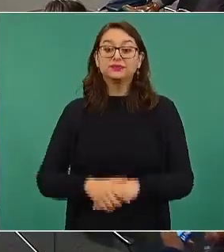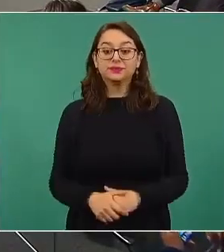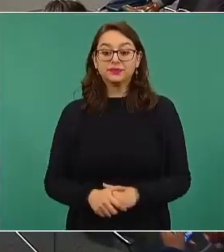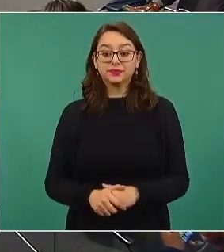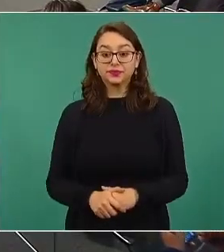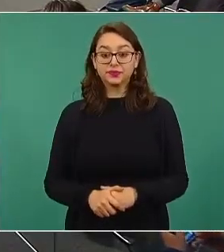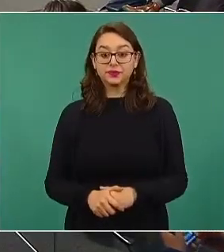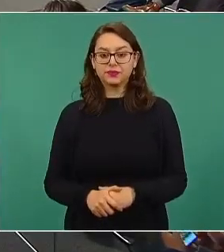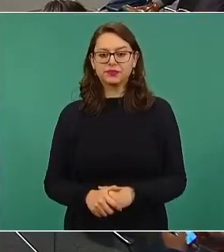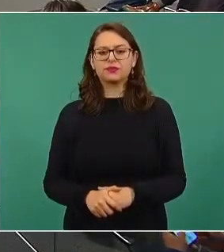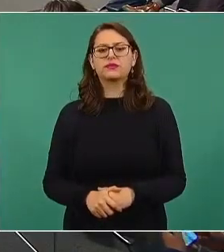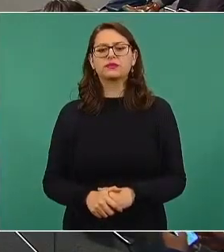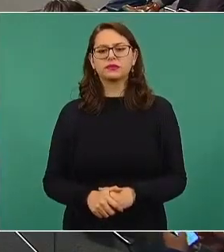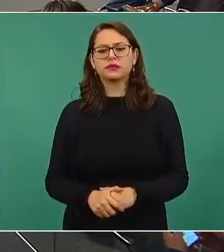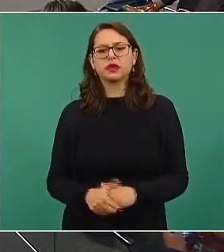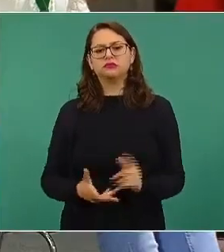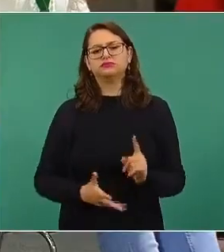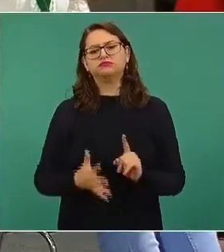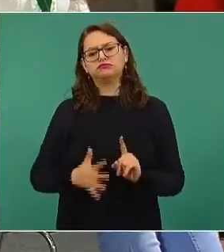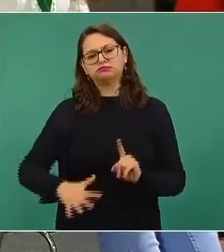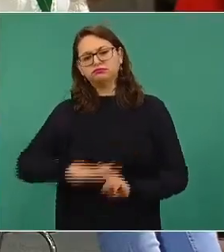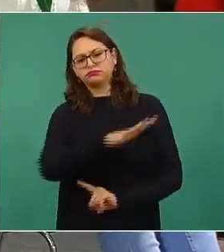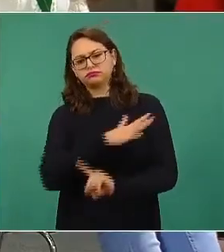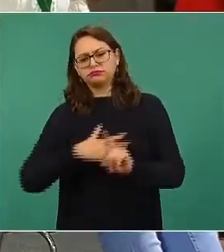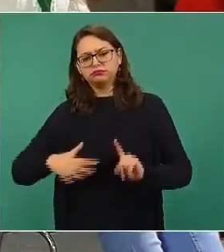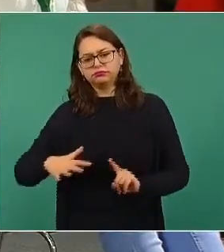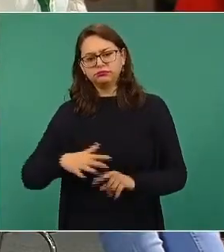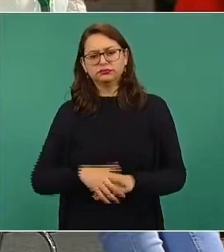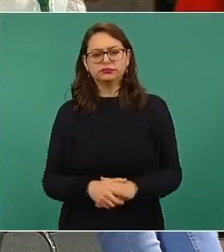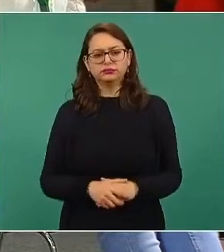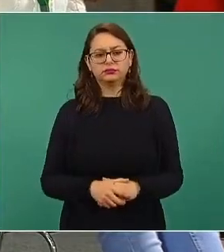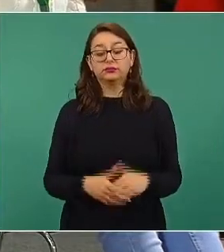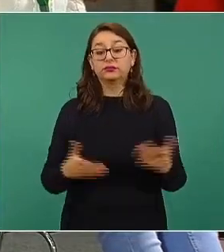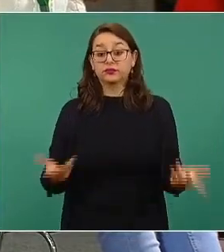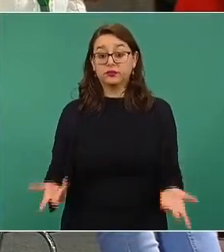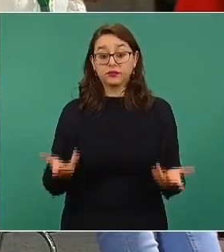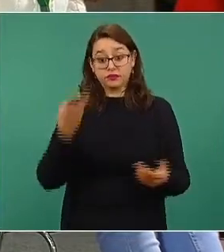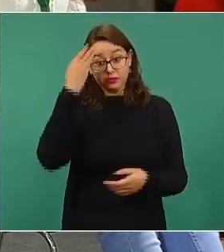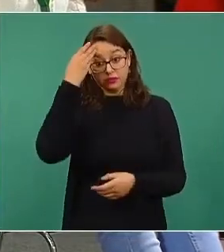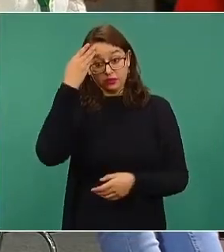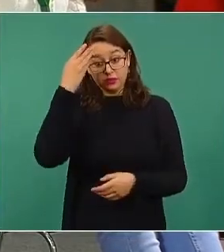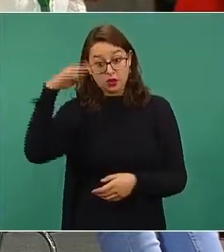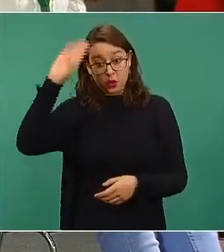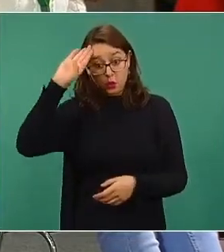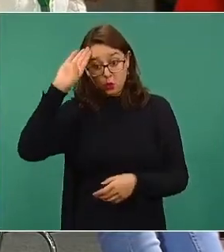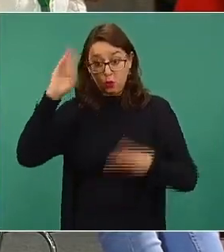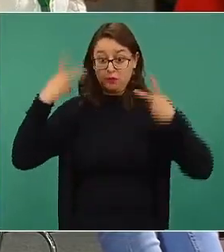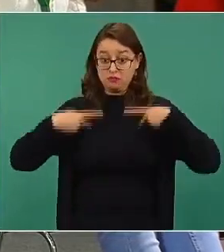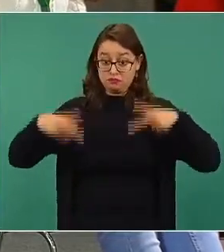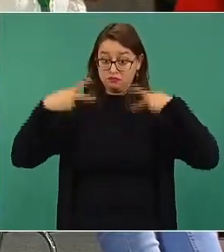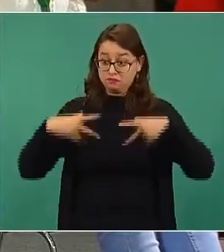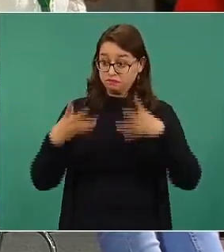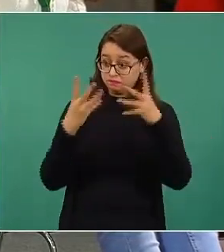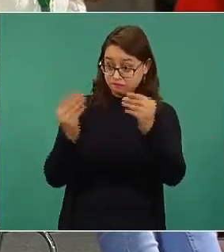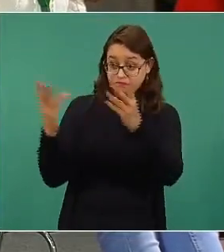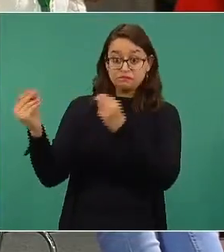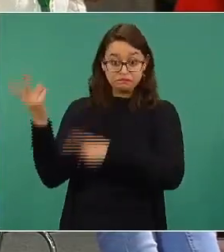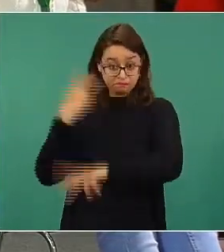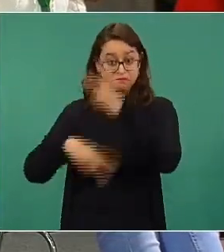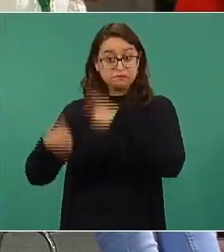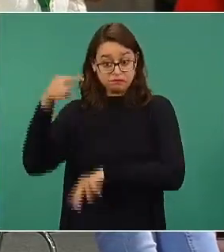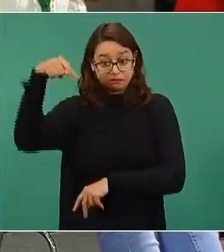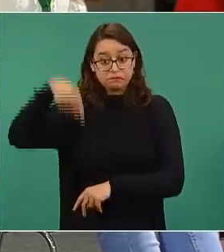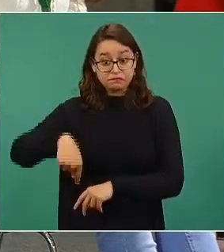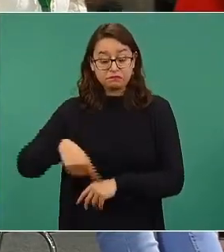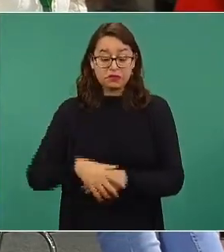Un poco en este contexto, conocimos muchos cubanos en la caravana y hoy mismo